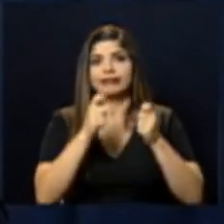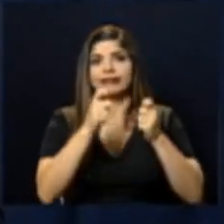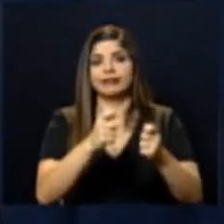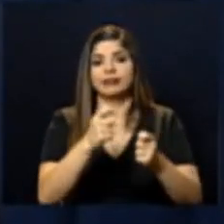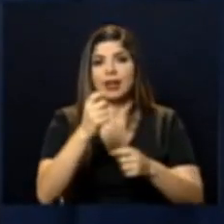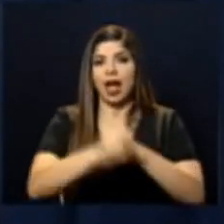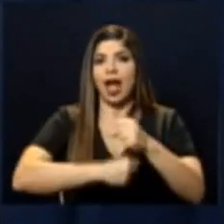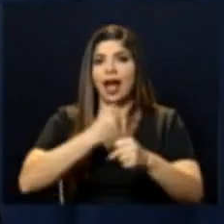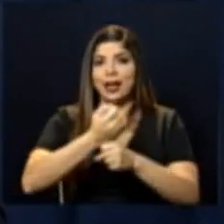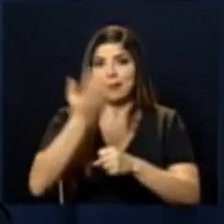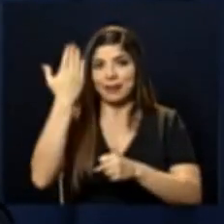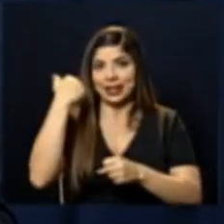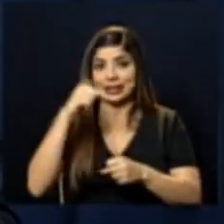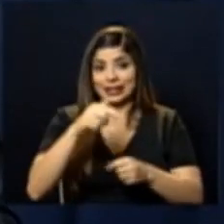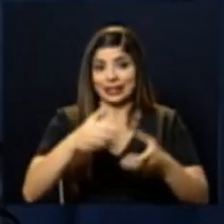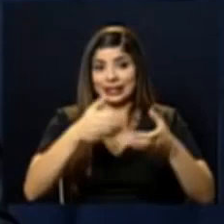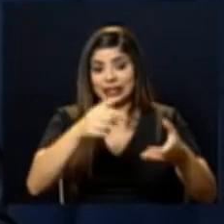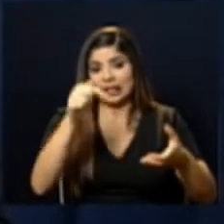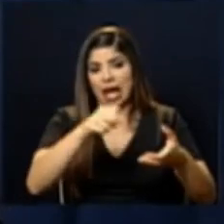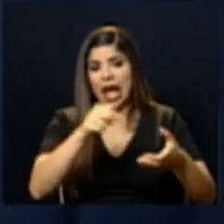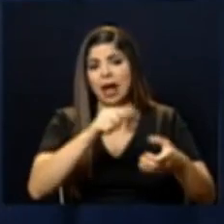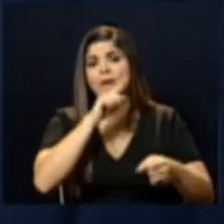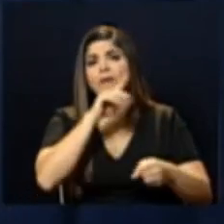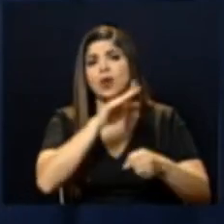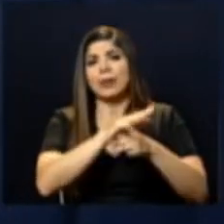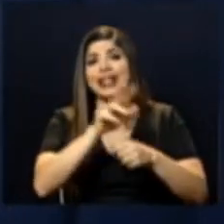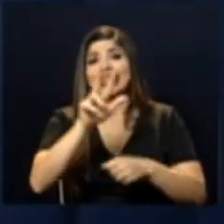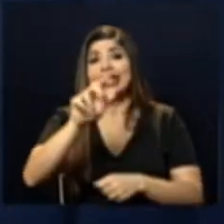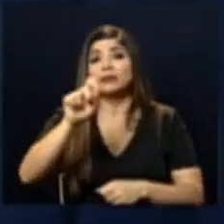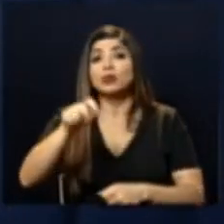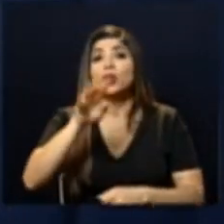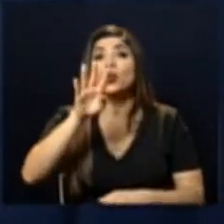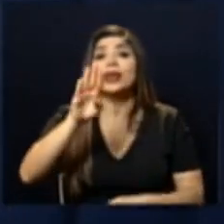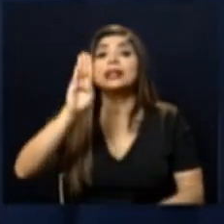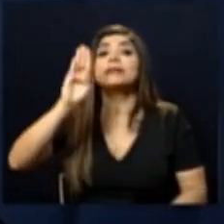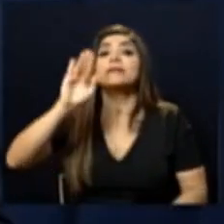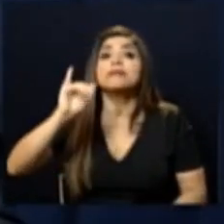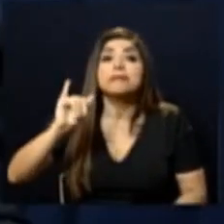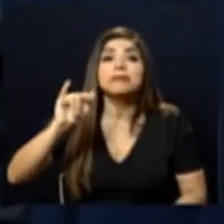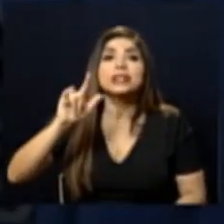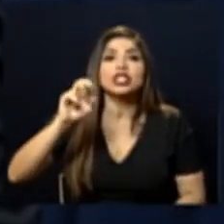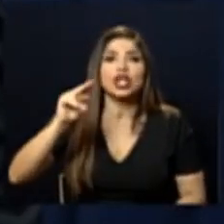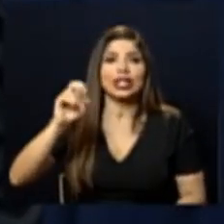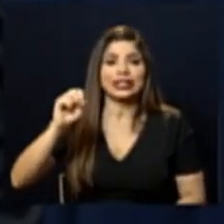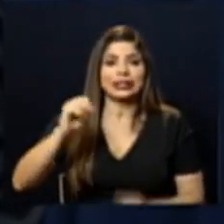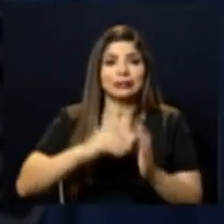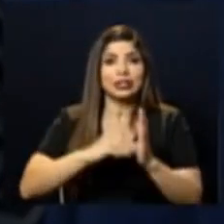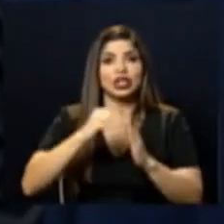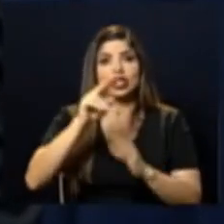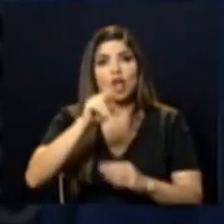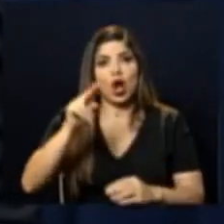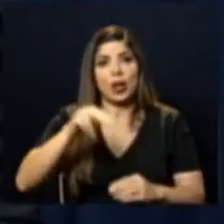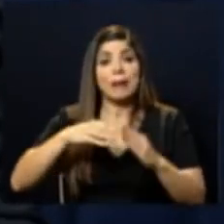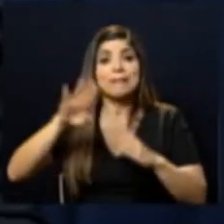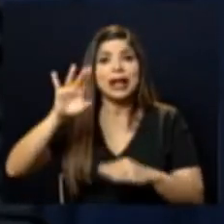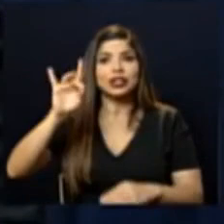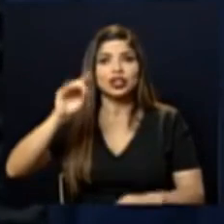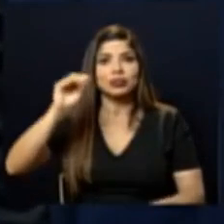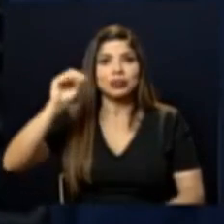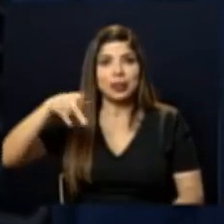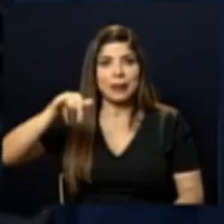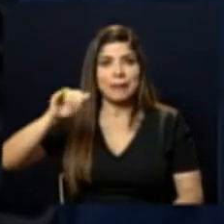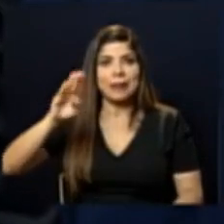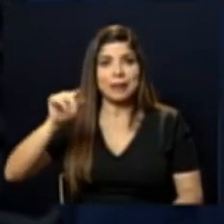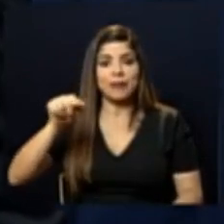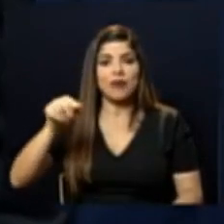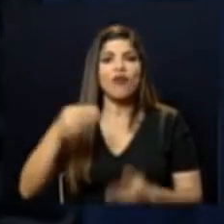el año pasado, ha comprometido 3,4 billones de colones, más del 8% del PIB, que se